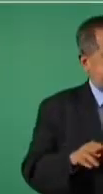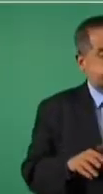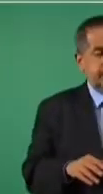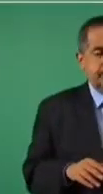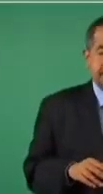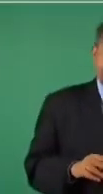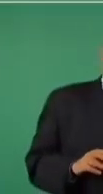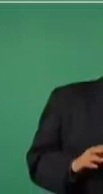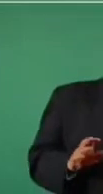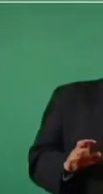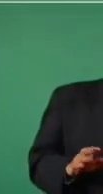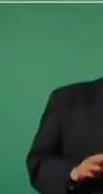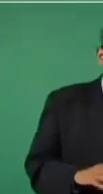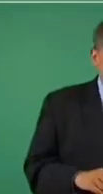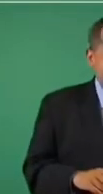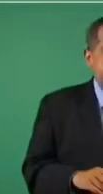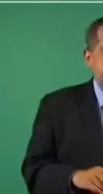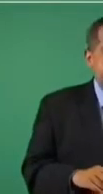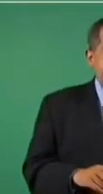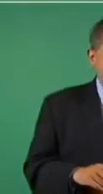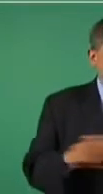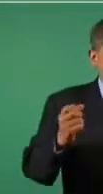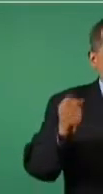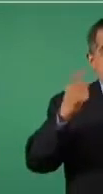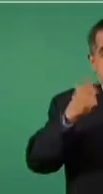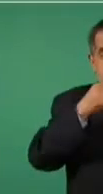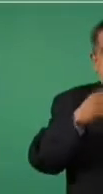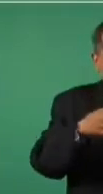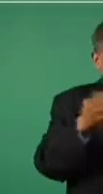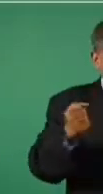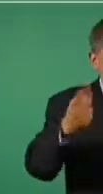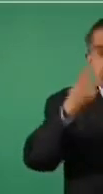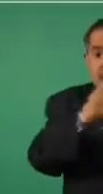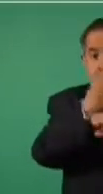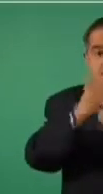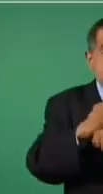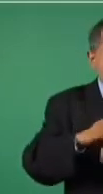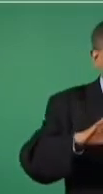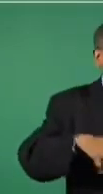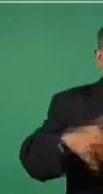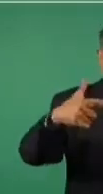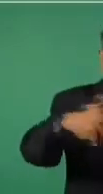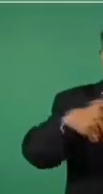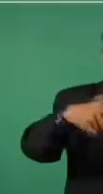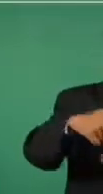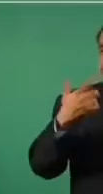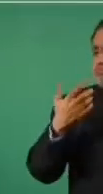Bueno, se llegó a decretar hasta toque de queda.